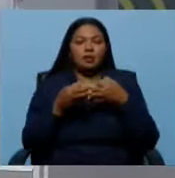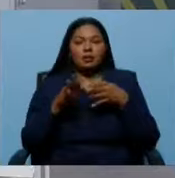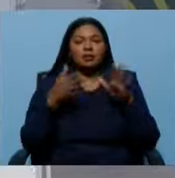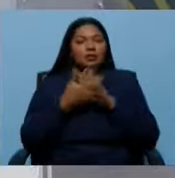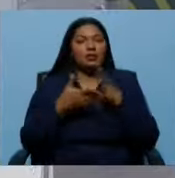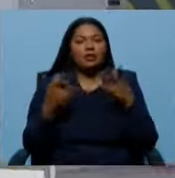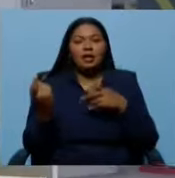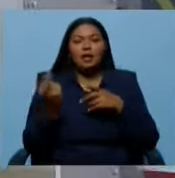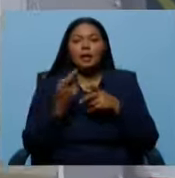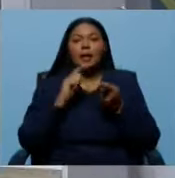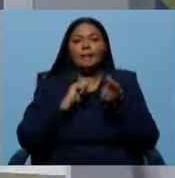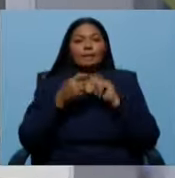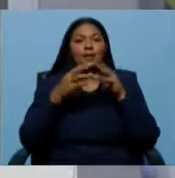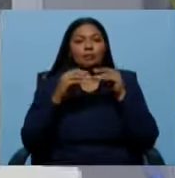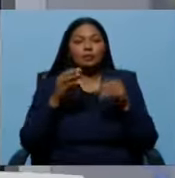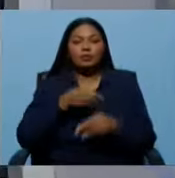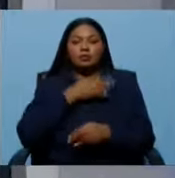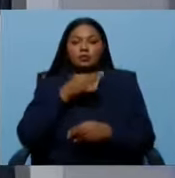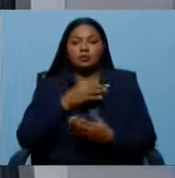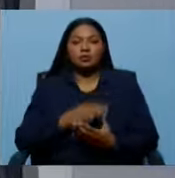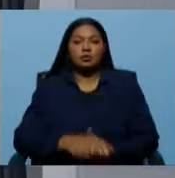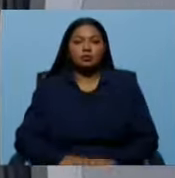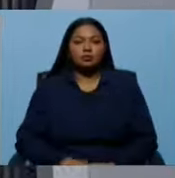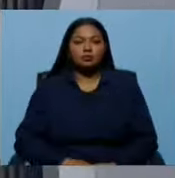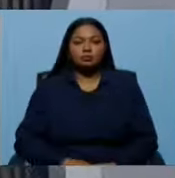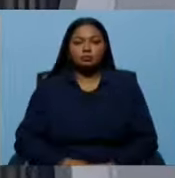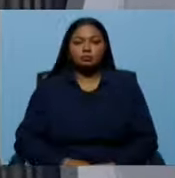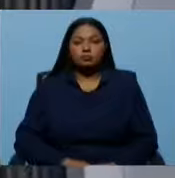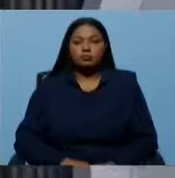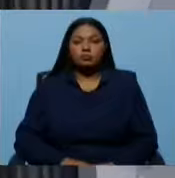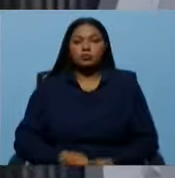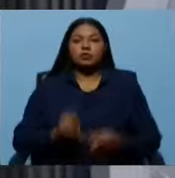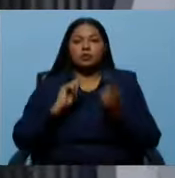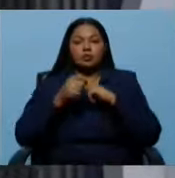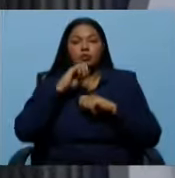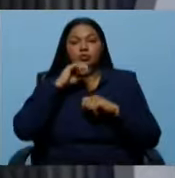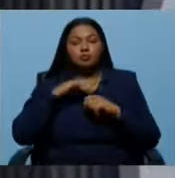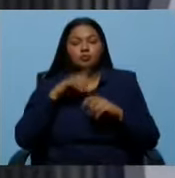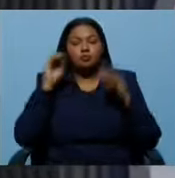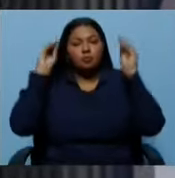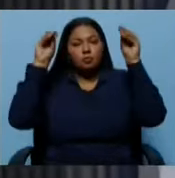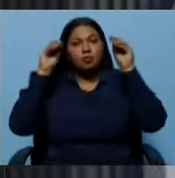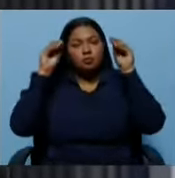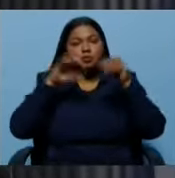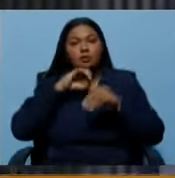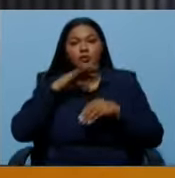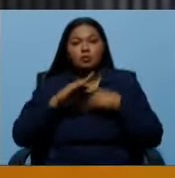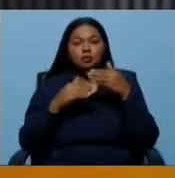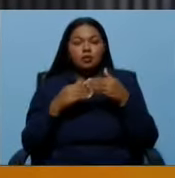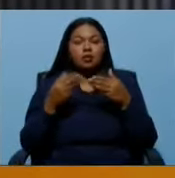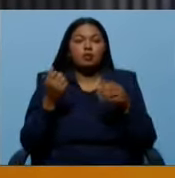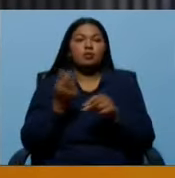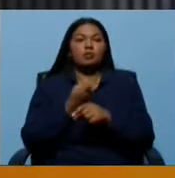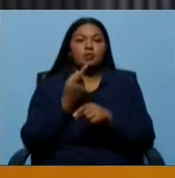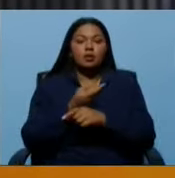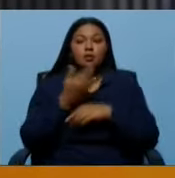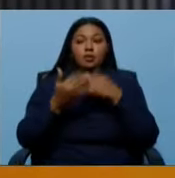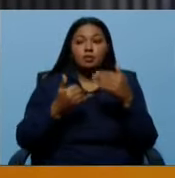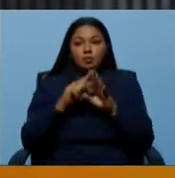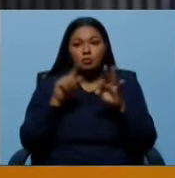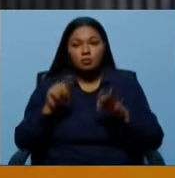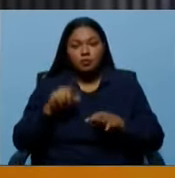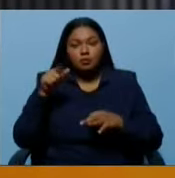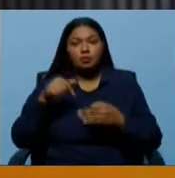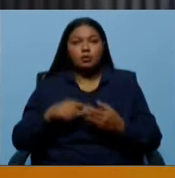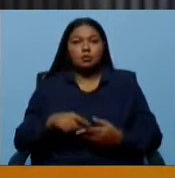de cambiar toda la sociedad, se trata de un cambio de una formación histórico-social. No es una gestión de gobierno, no son